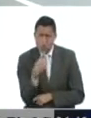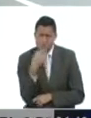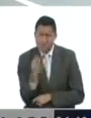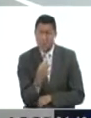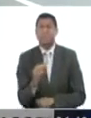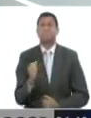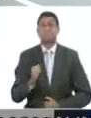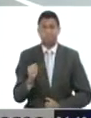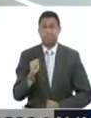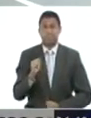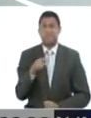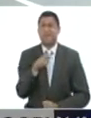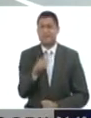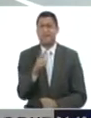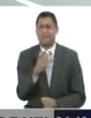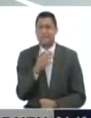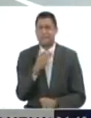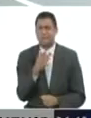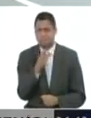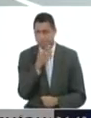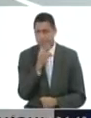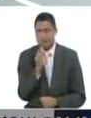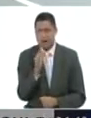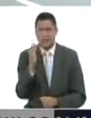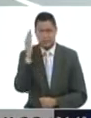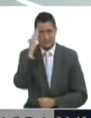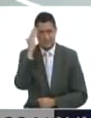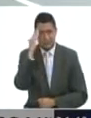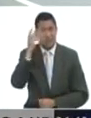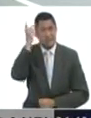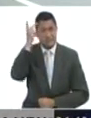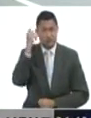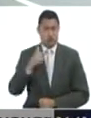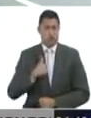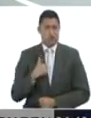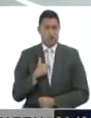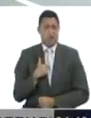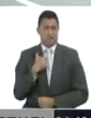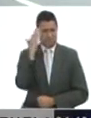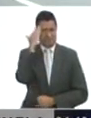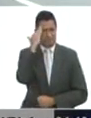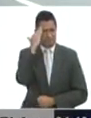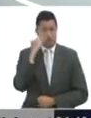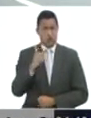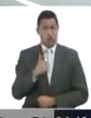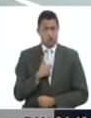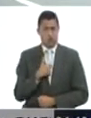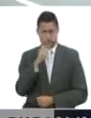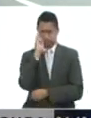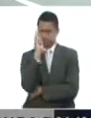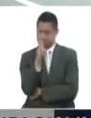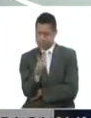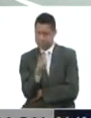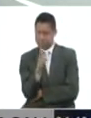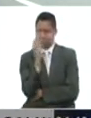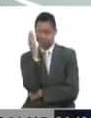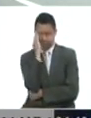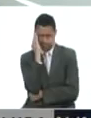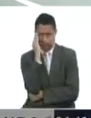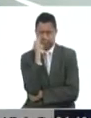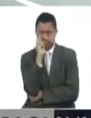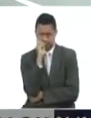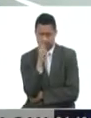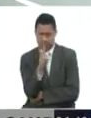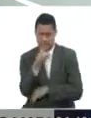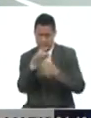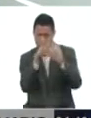Sí, señor. Estos test son tal vez un poco más de competencia del psicólogo, sin embargo, uno como clínico puede evidenciar lo que es esa